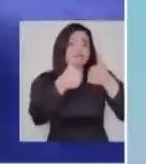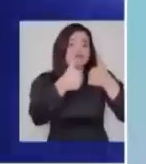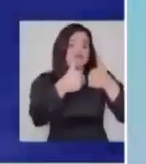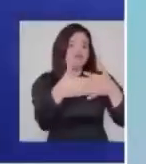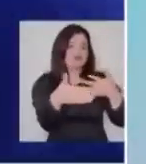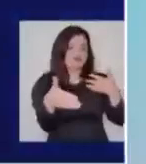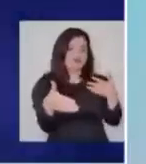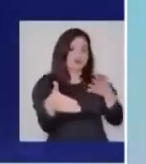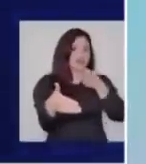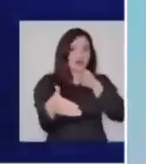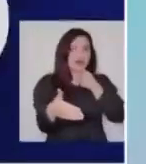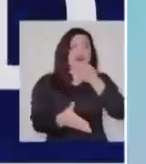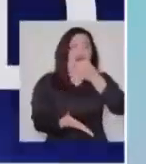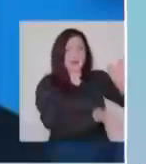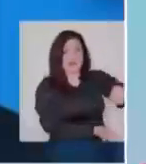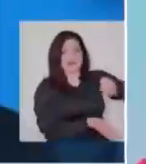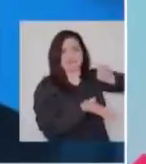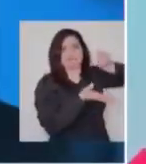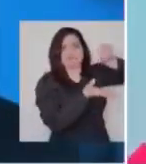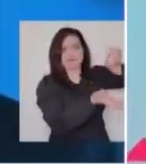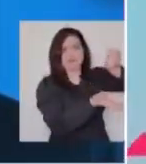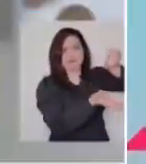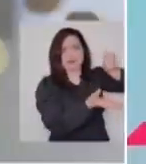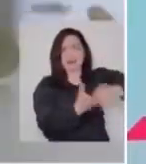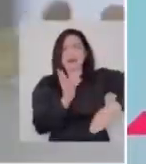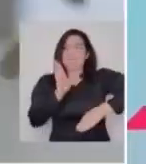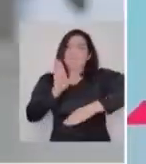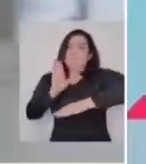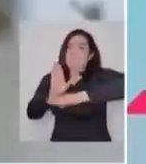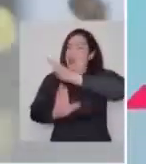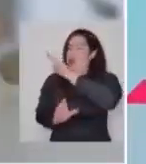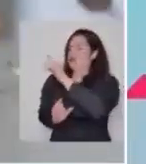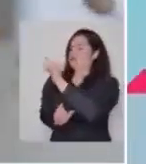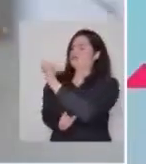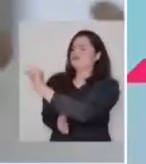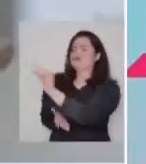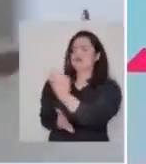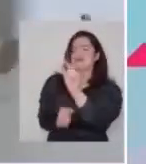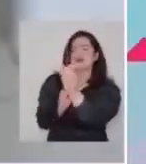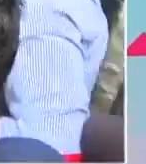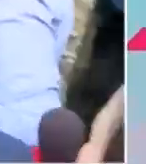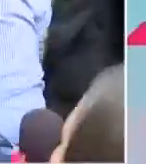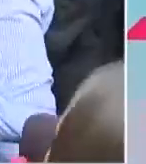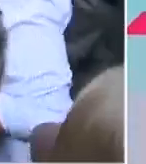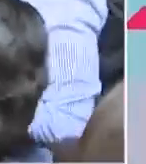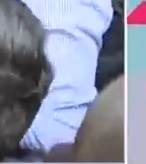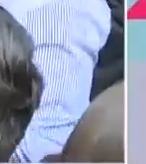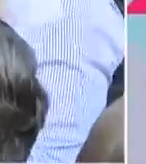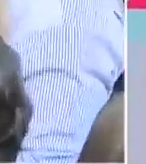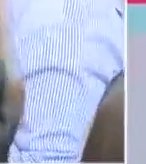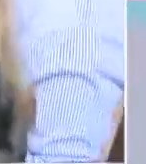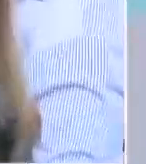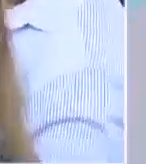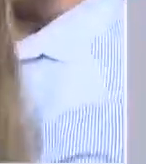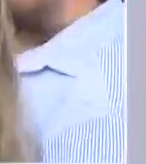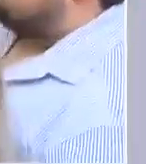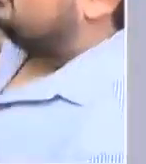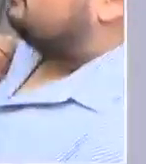tanto, no es problema de la ley, sino que hay un componente ético, ¿no? Porque él perfectamente